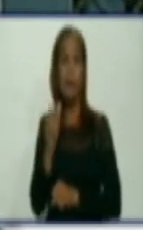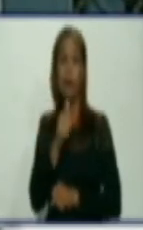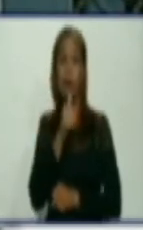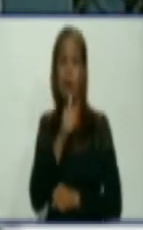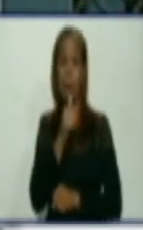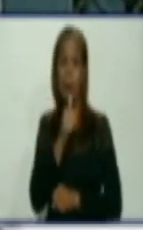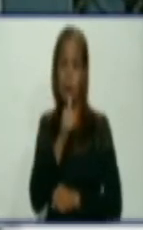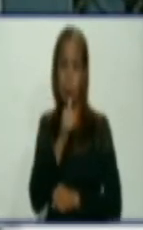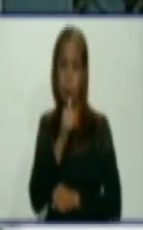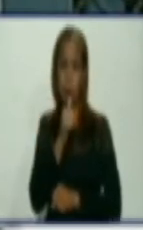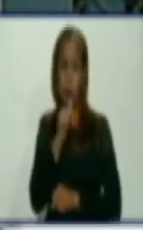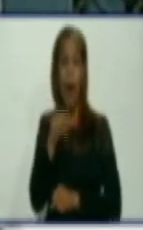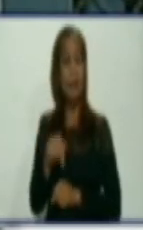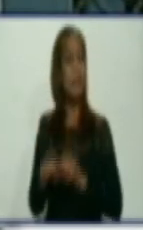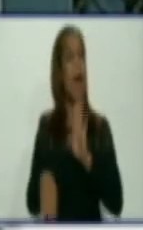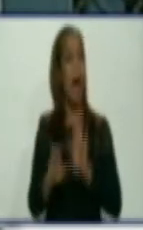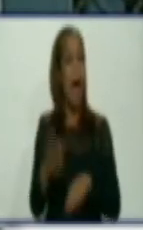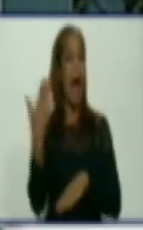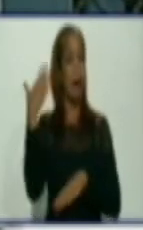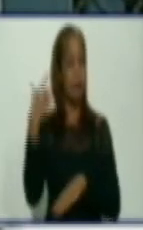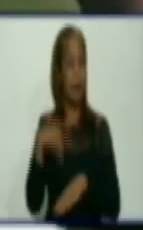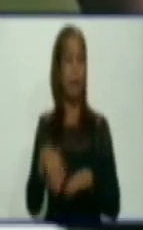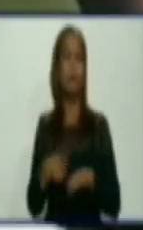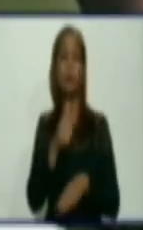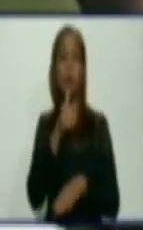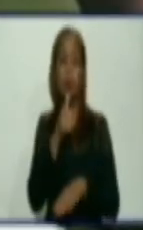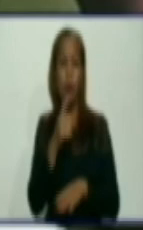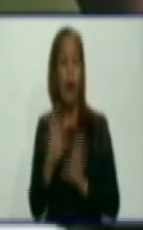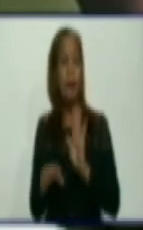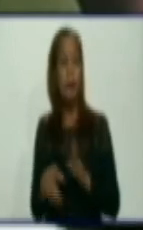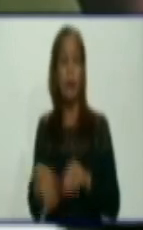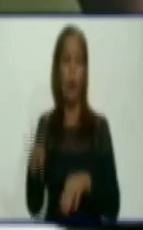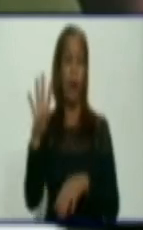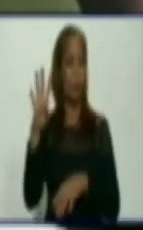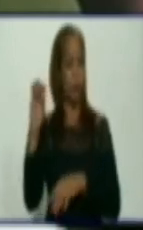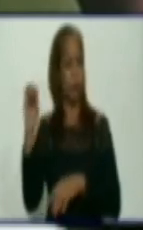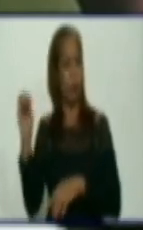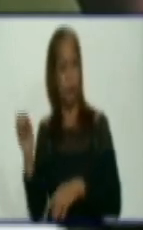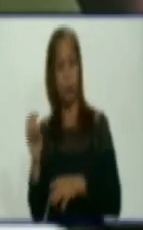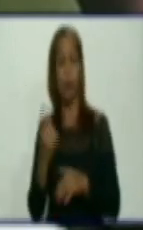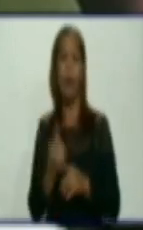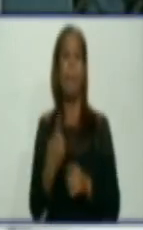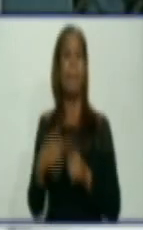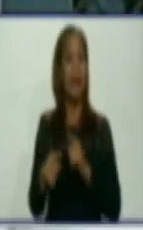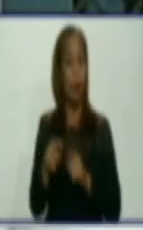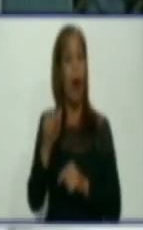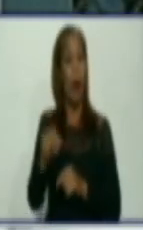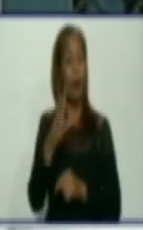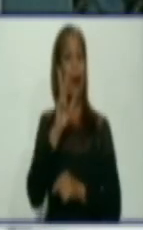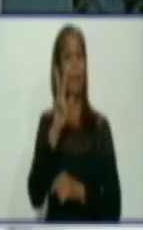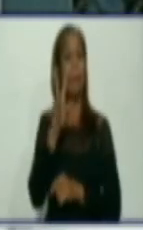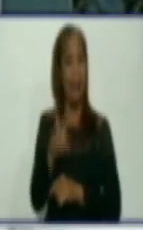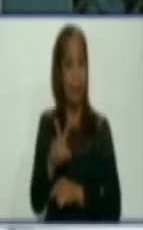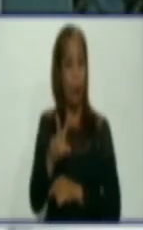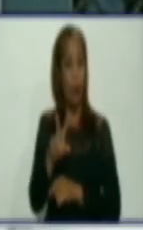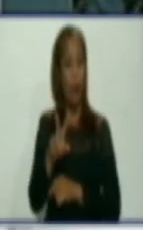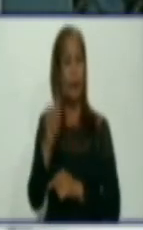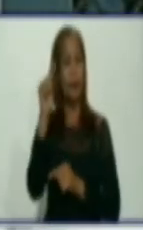días de 400, 500 y 600 sospechosos a la enfermedad. O sea, que hay una tendencia a la